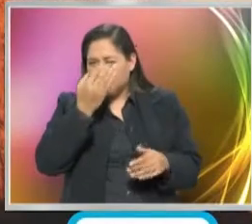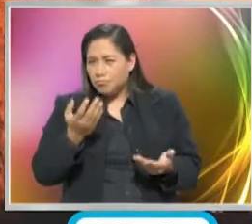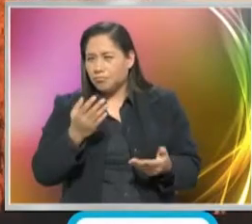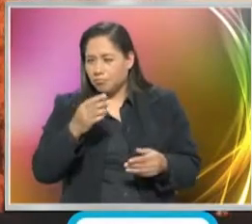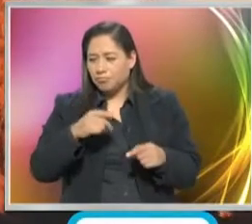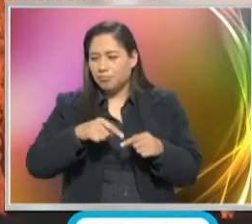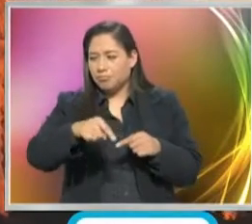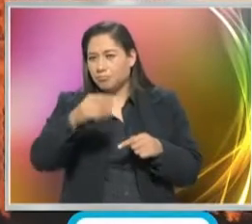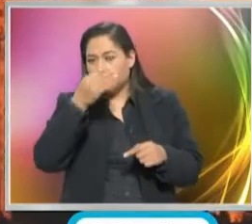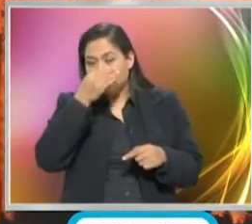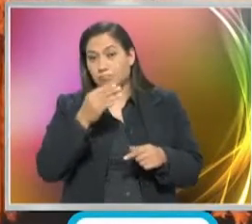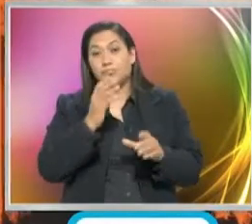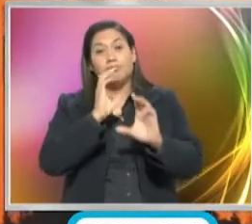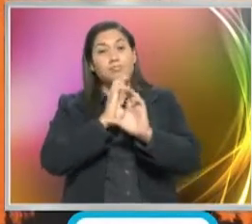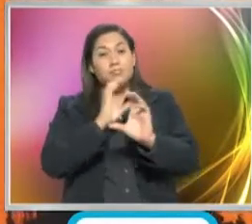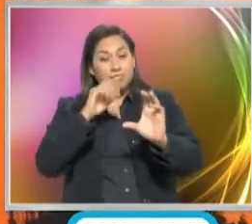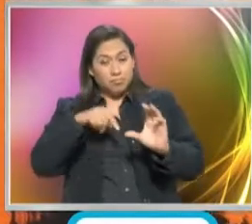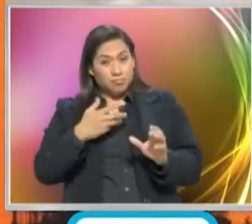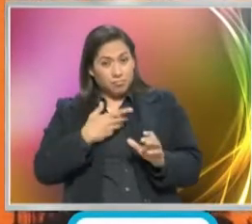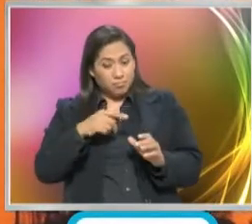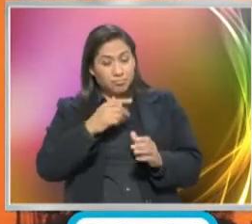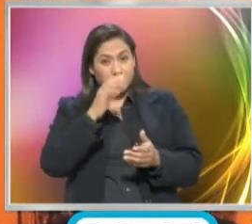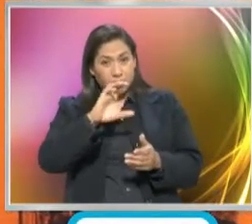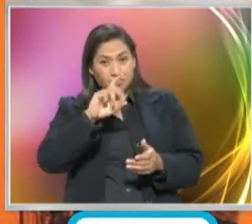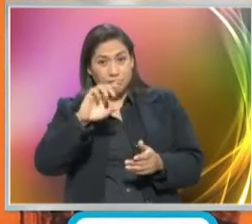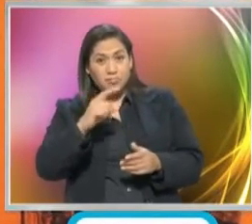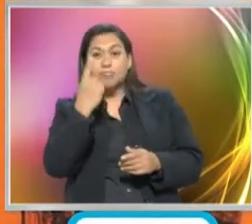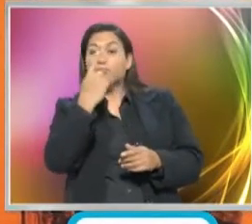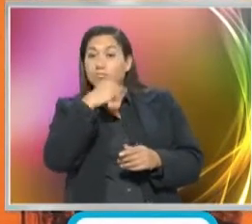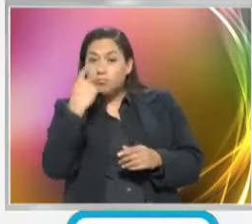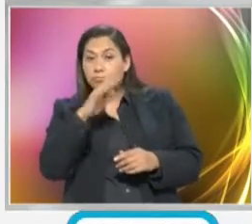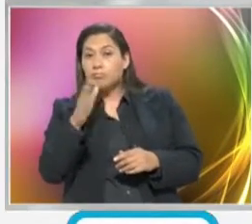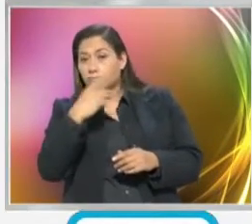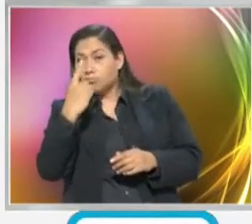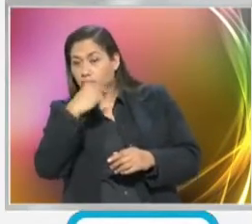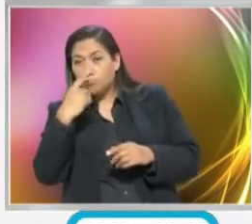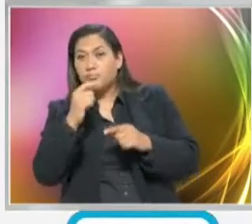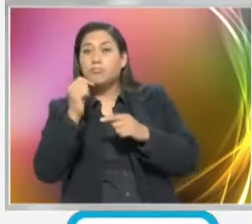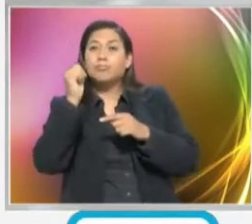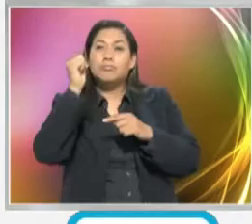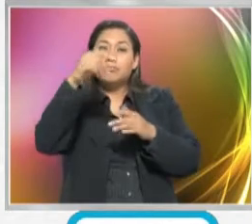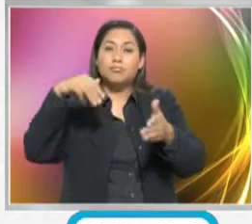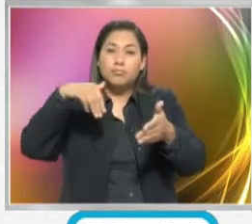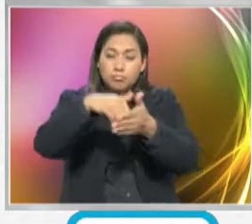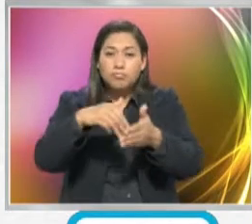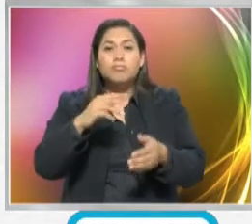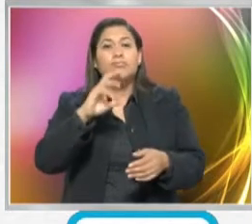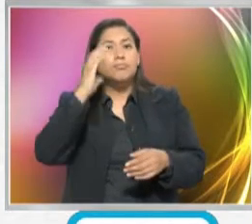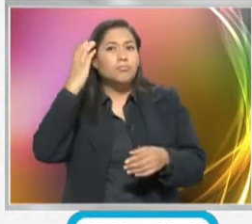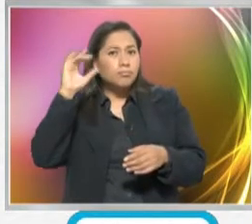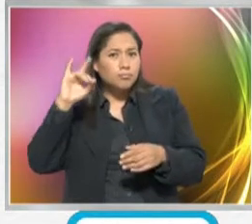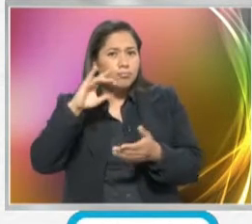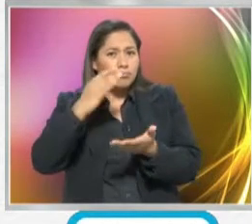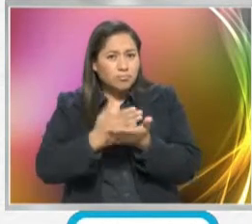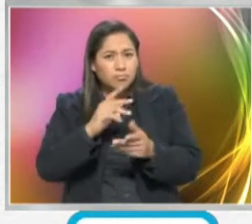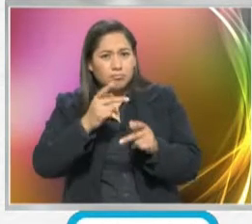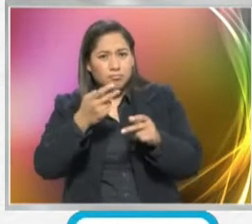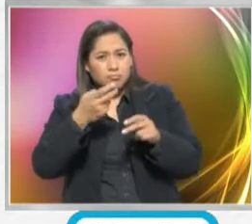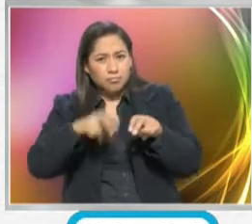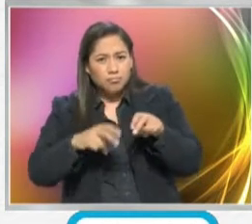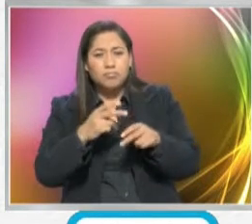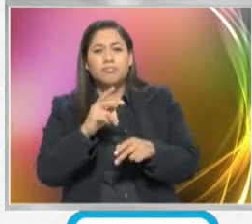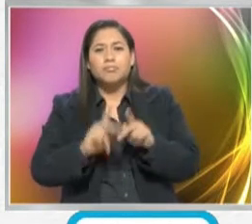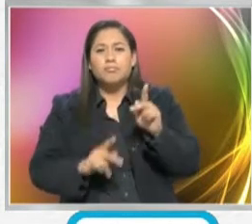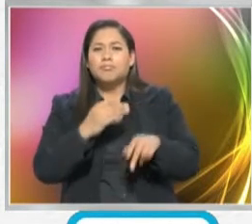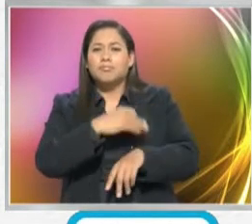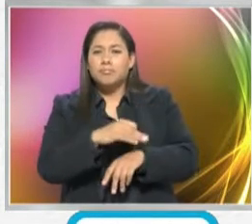muy cerca, muy cerca. Y salen autobuses de la Ciudad de México Sí, cada hora. y más o además puede menos. uno parar también en Cuernavaca porque está, digamos, de alguna manera en el camino, o